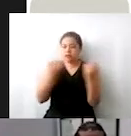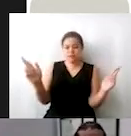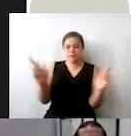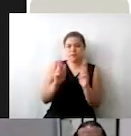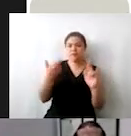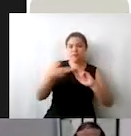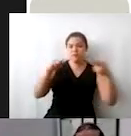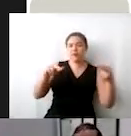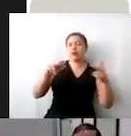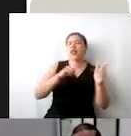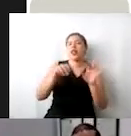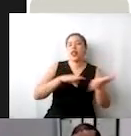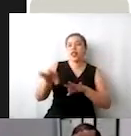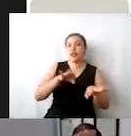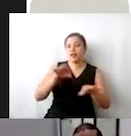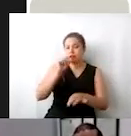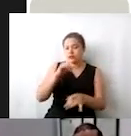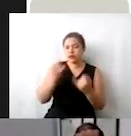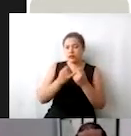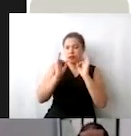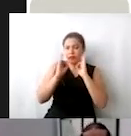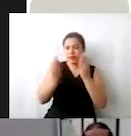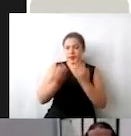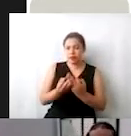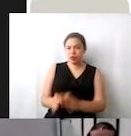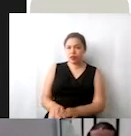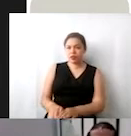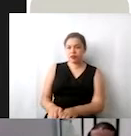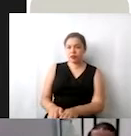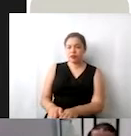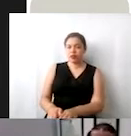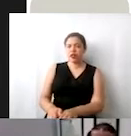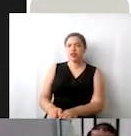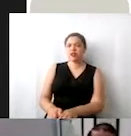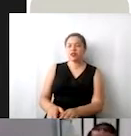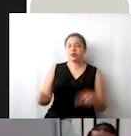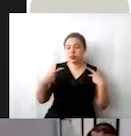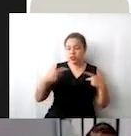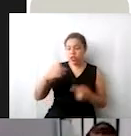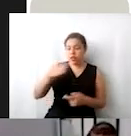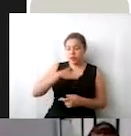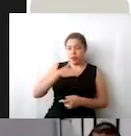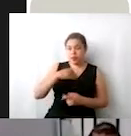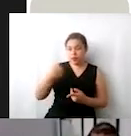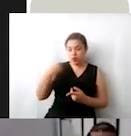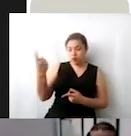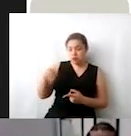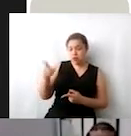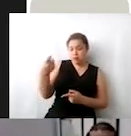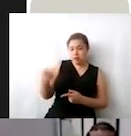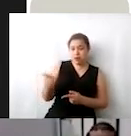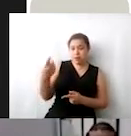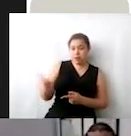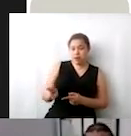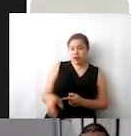manera que si dispongo del personal como propio y lo mando, obedece